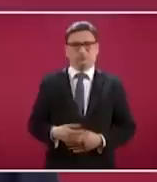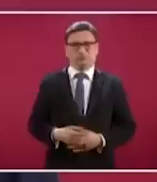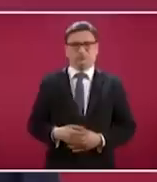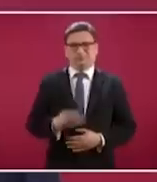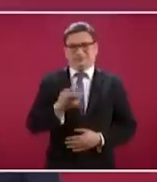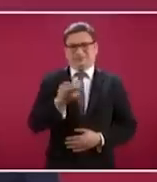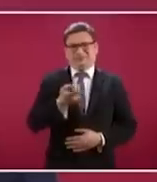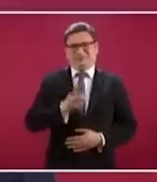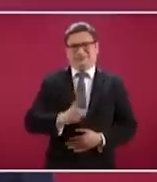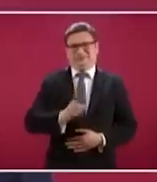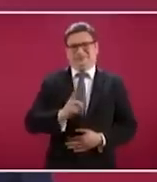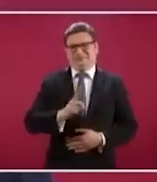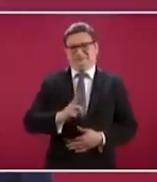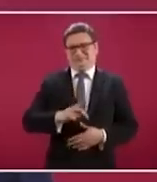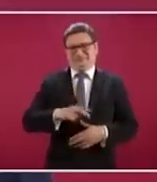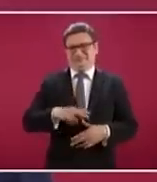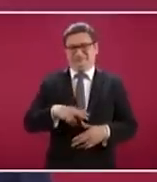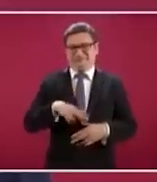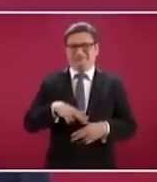nada de eso.